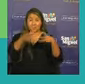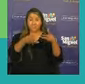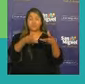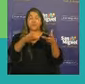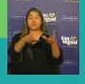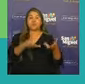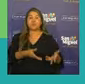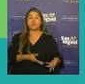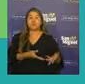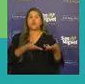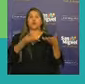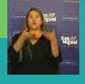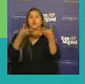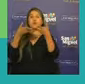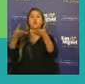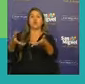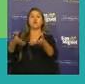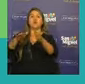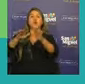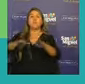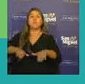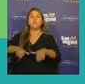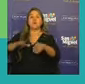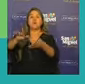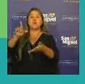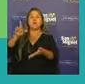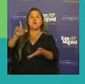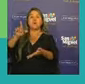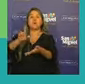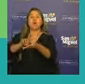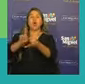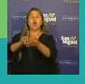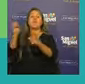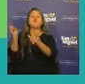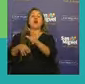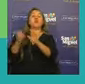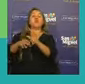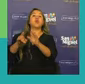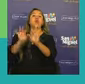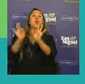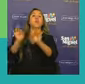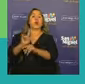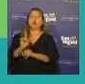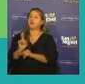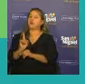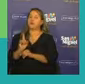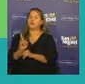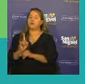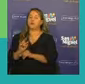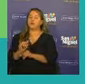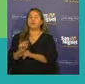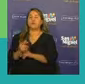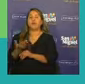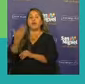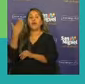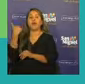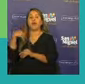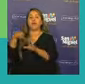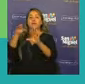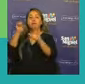disponemos en la disposición final que el vertedero, como se llamaba